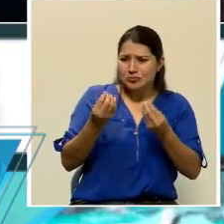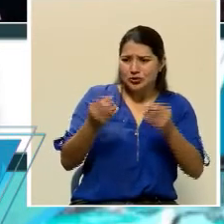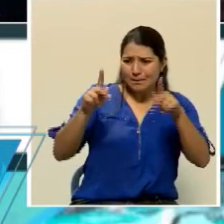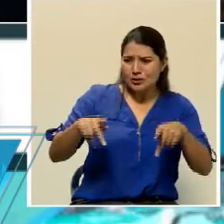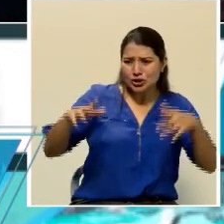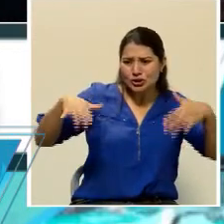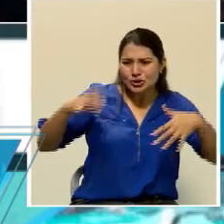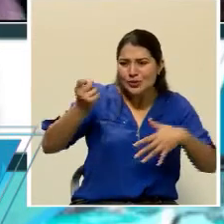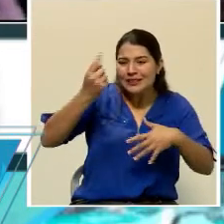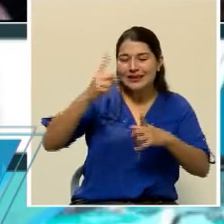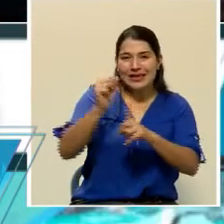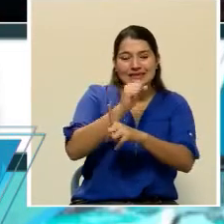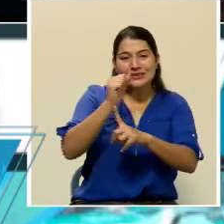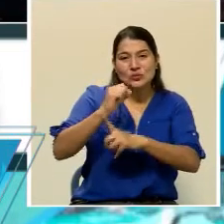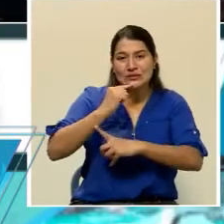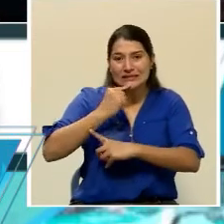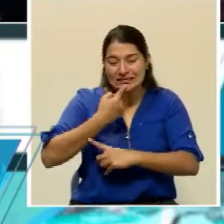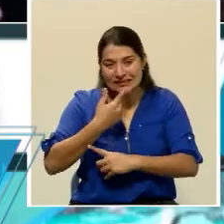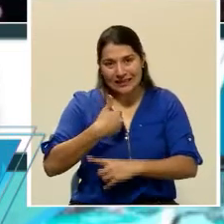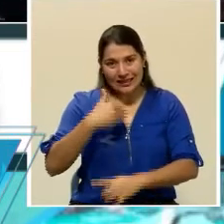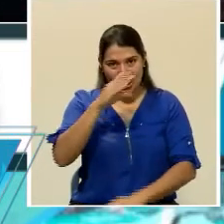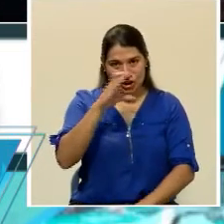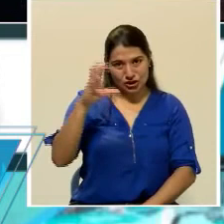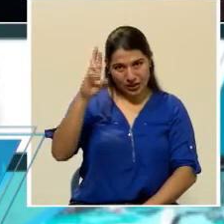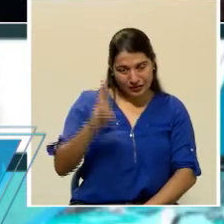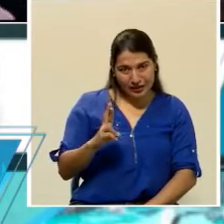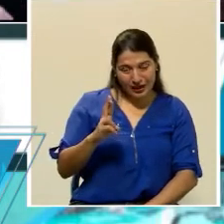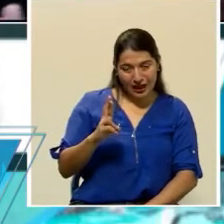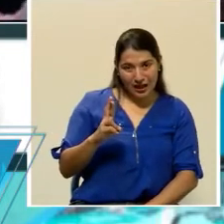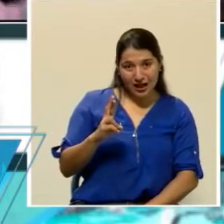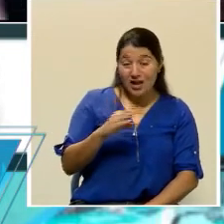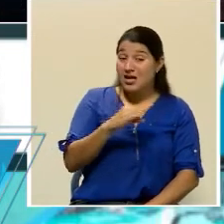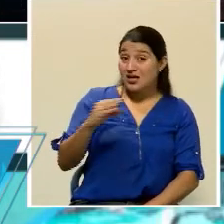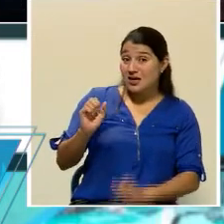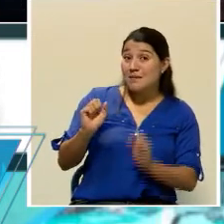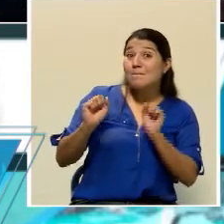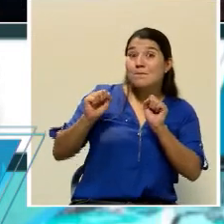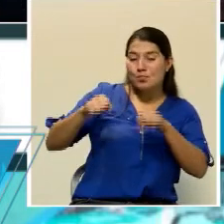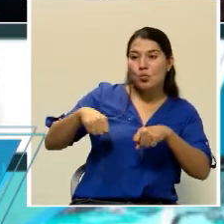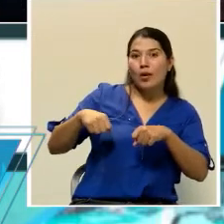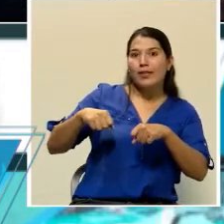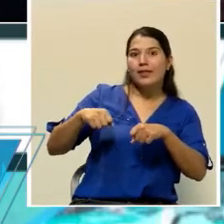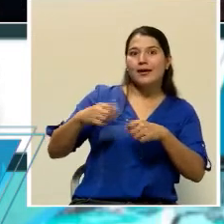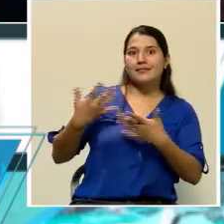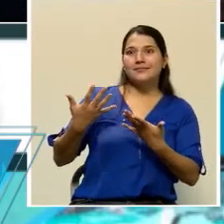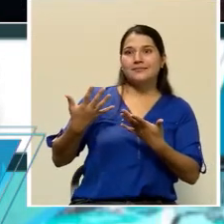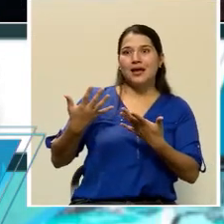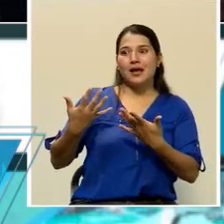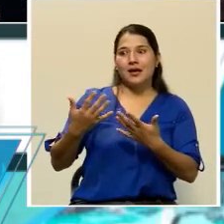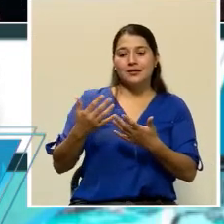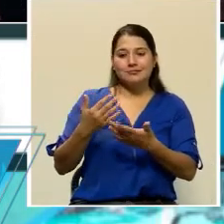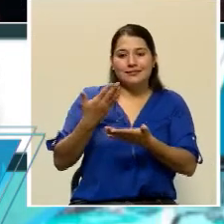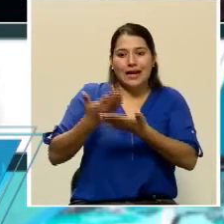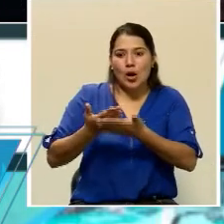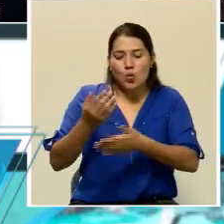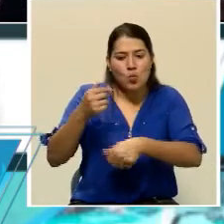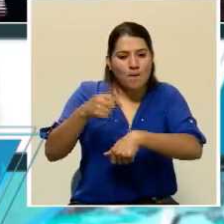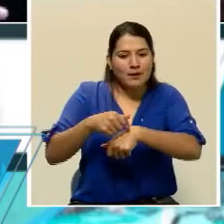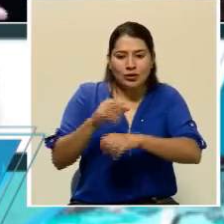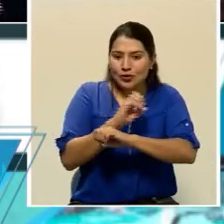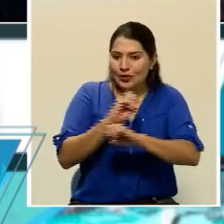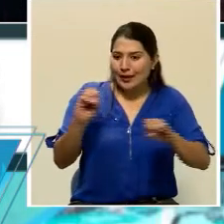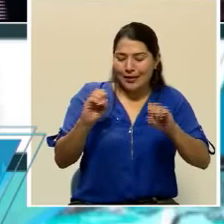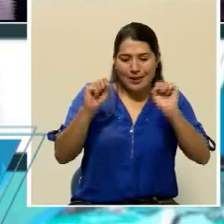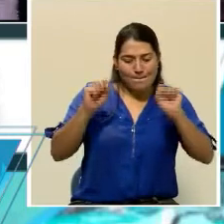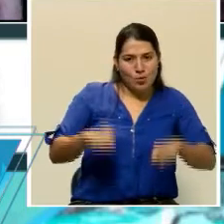está el país, que podría entrar en un impago, no solo de obligaciones con nuestros acreedores internacionales, sino que